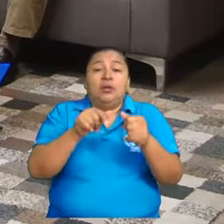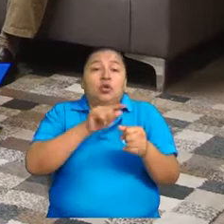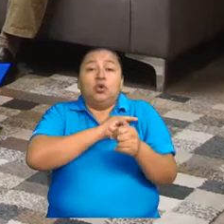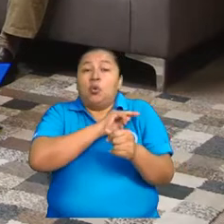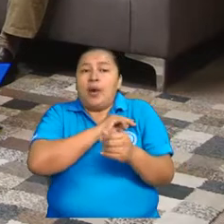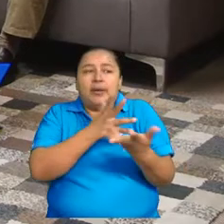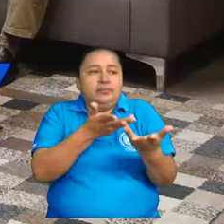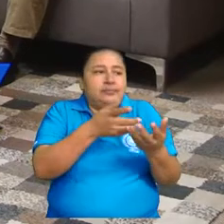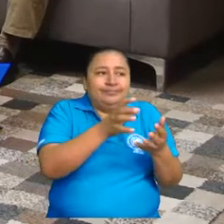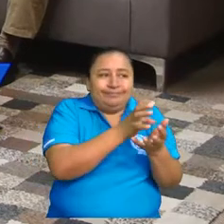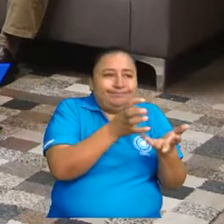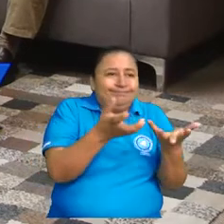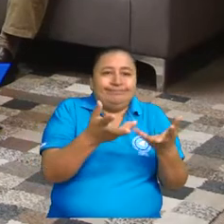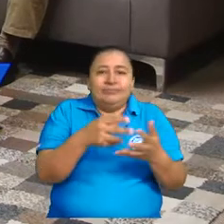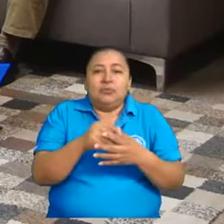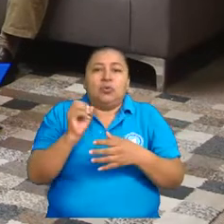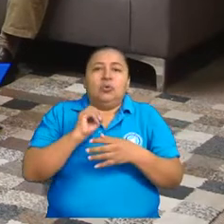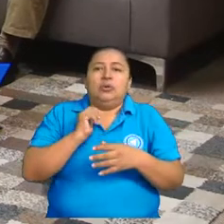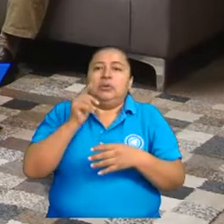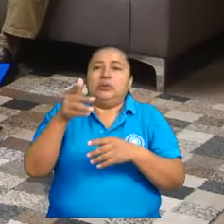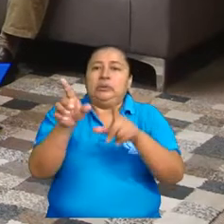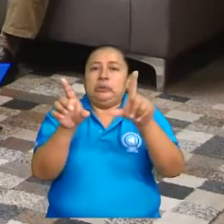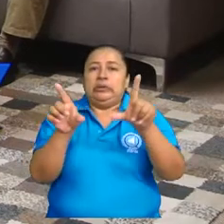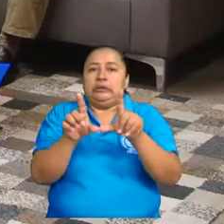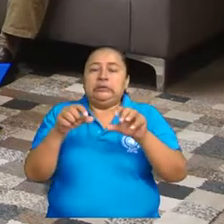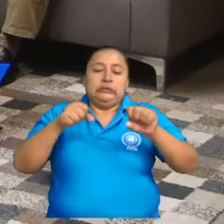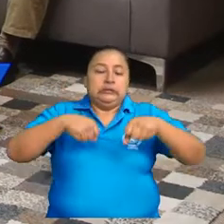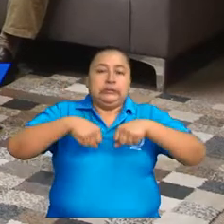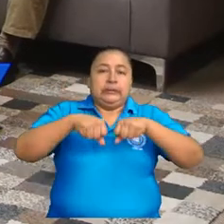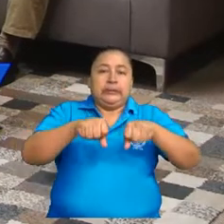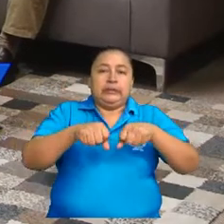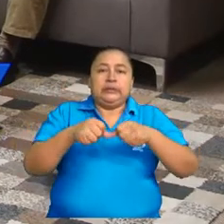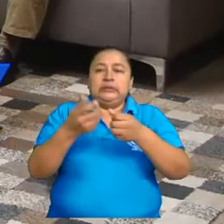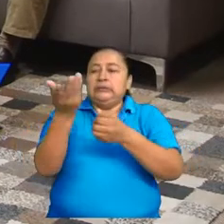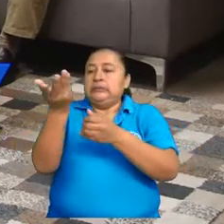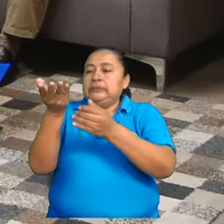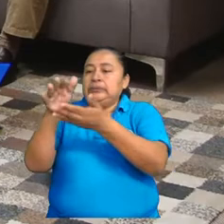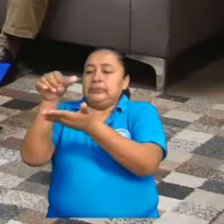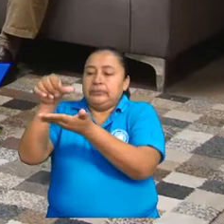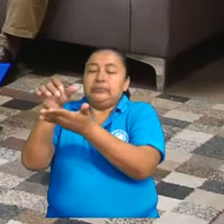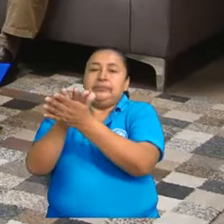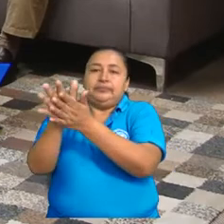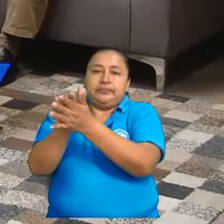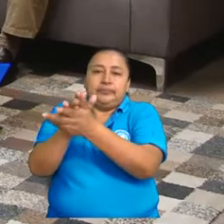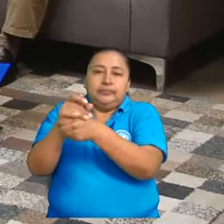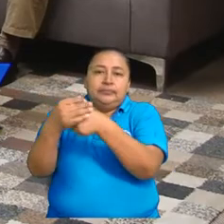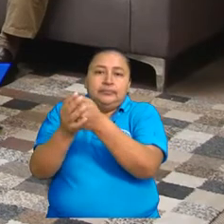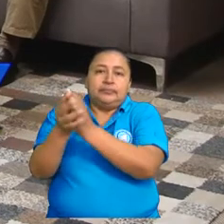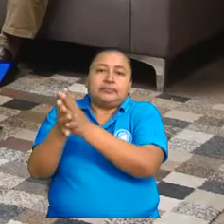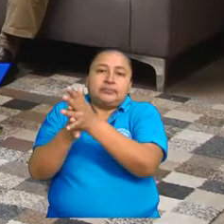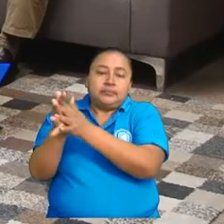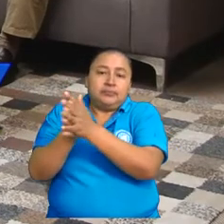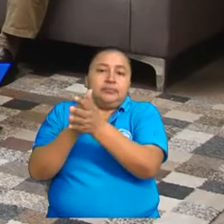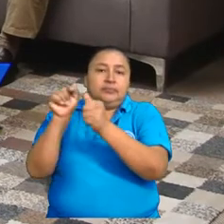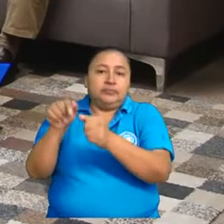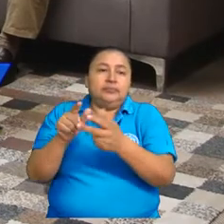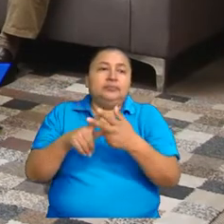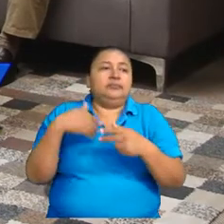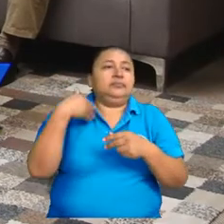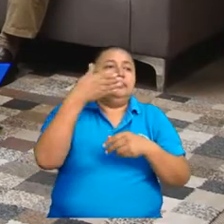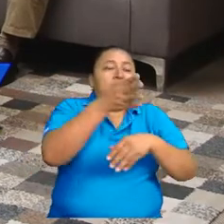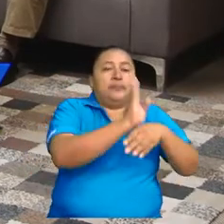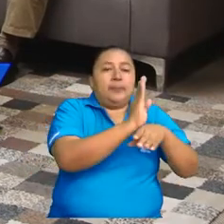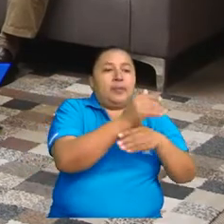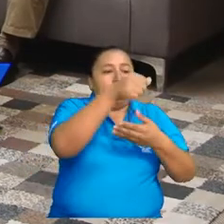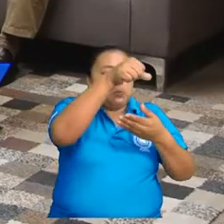acceso o llego a un lugar y en el supermercado tienen jabón líquido, pues hay que hacemos el jabón líquido. Llego al banco,